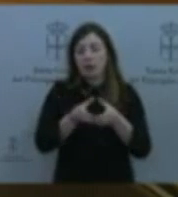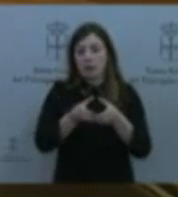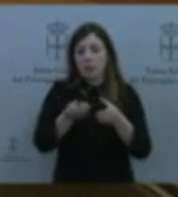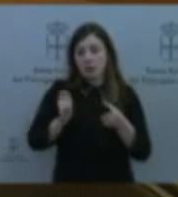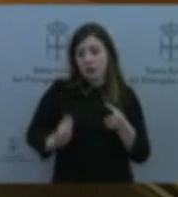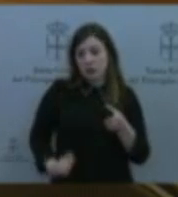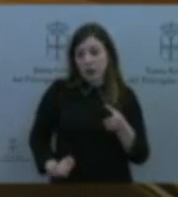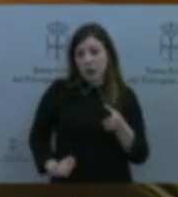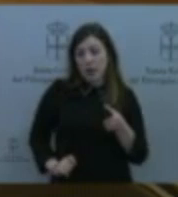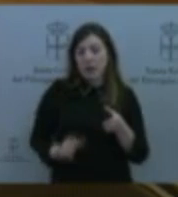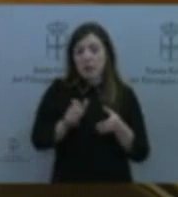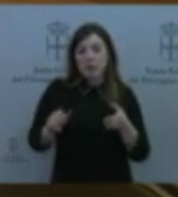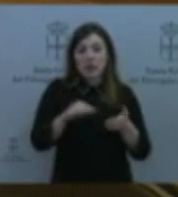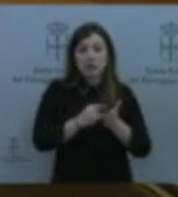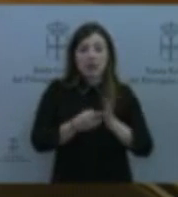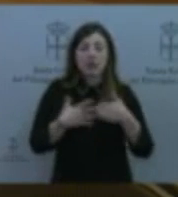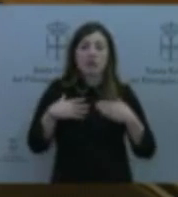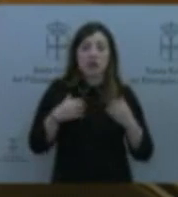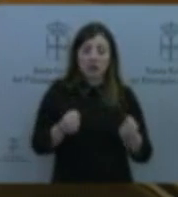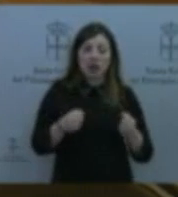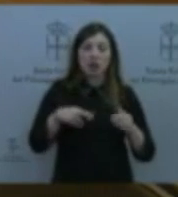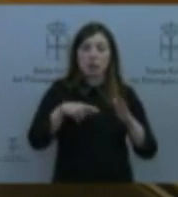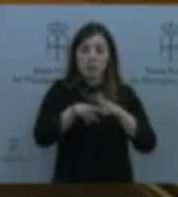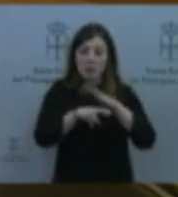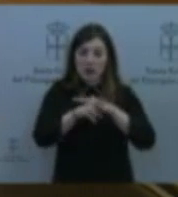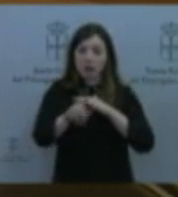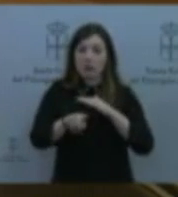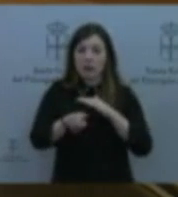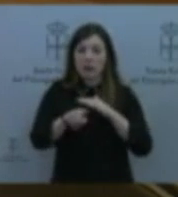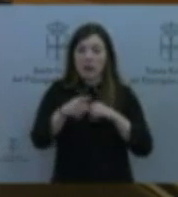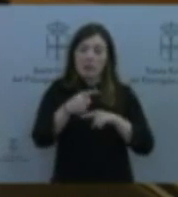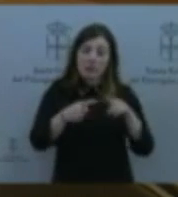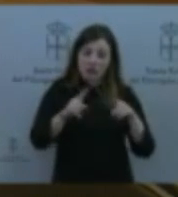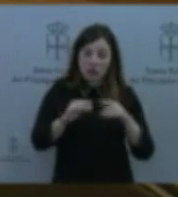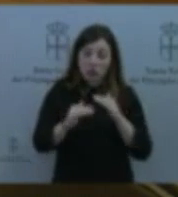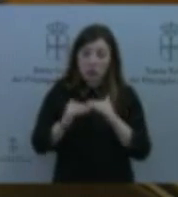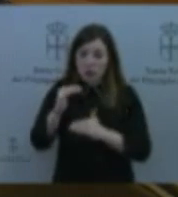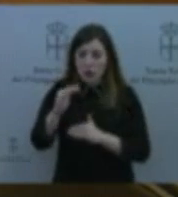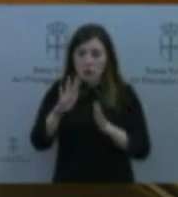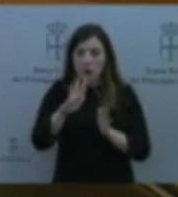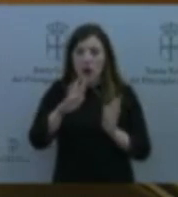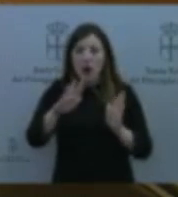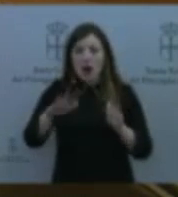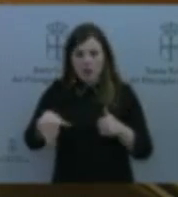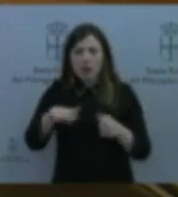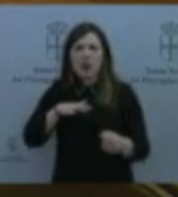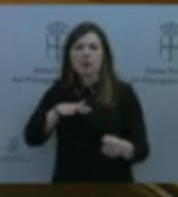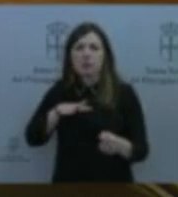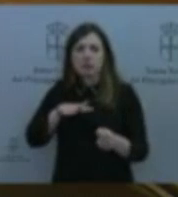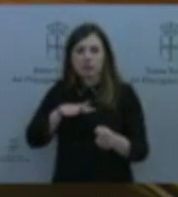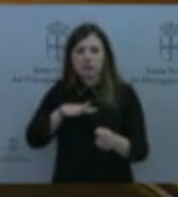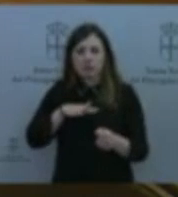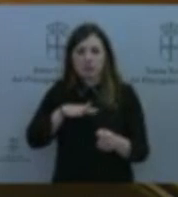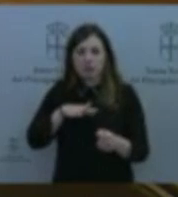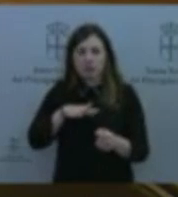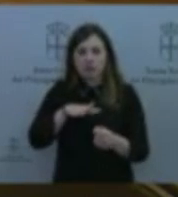medios y superiores, pero que en realidad tiene un alcance y una repercusión más amplios, porque en la plantilla